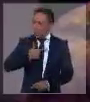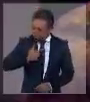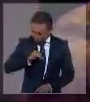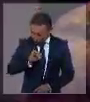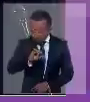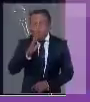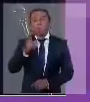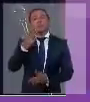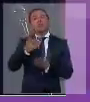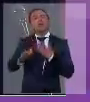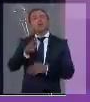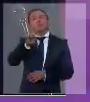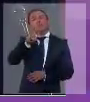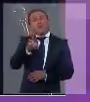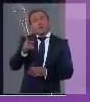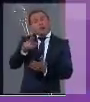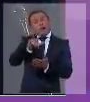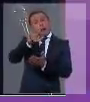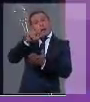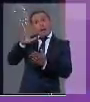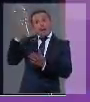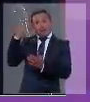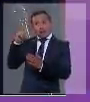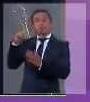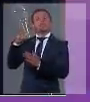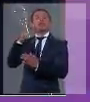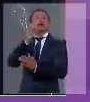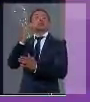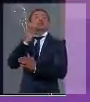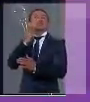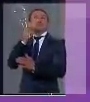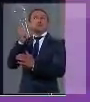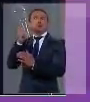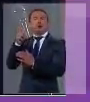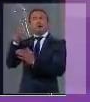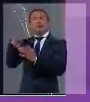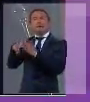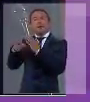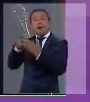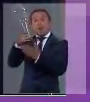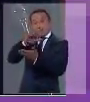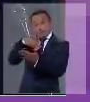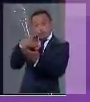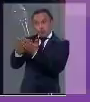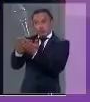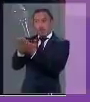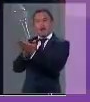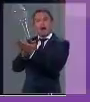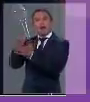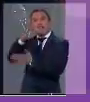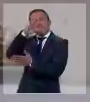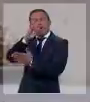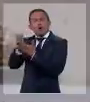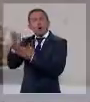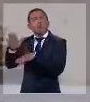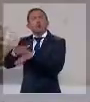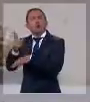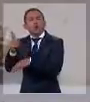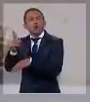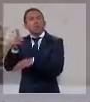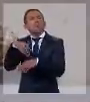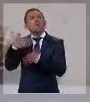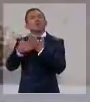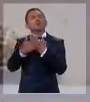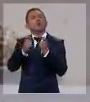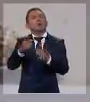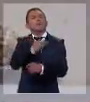que incluso en el legislativo no transitó en su momento? ¿Por qué ahora sí y cómo lo piensa hacer? Justamente el expediente